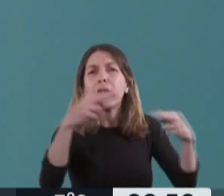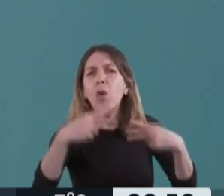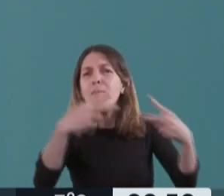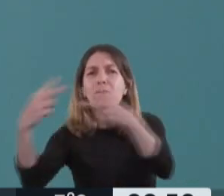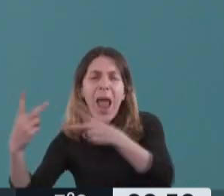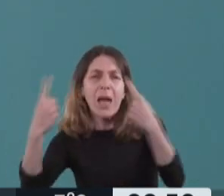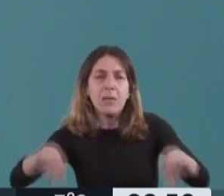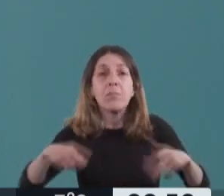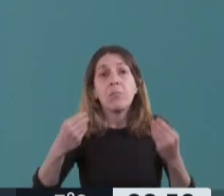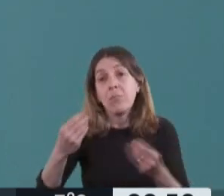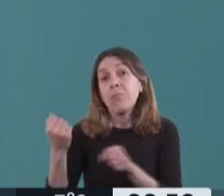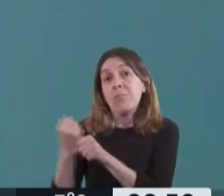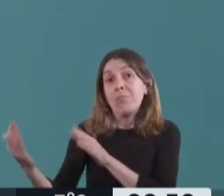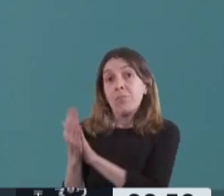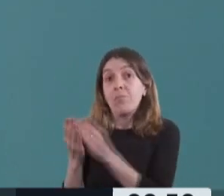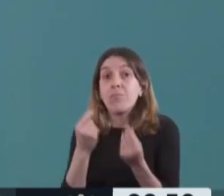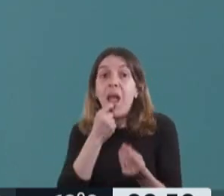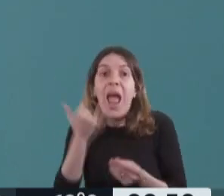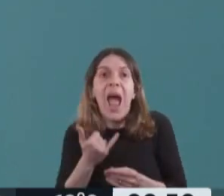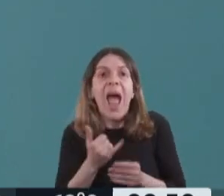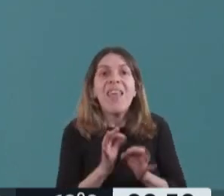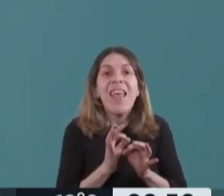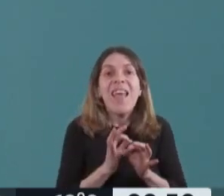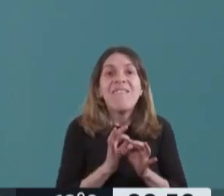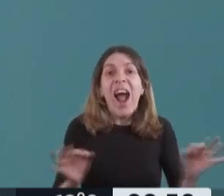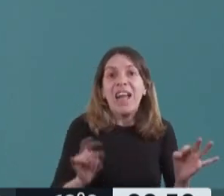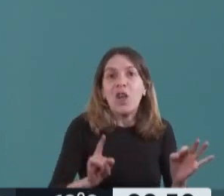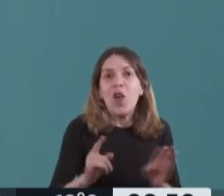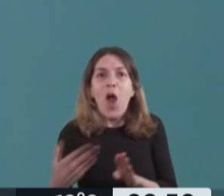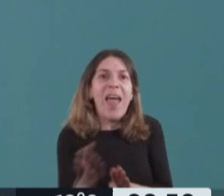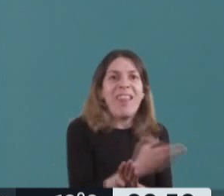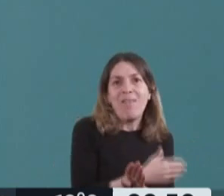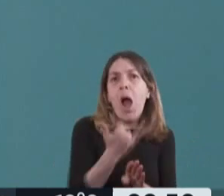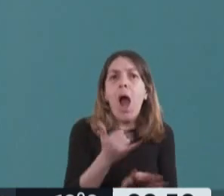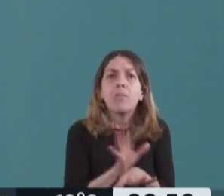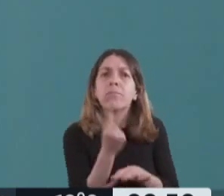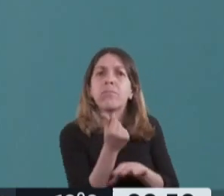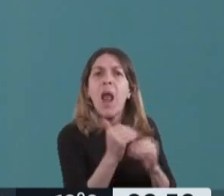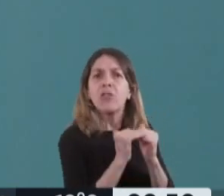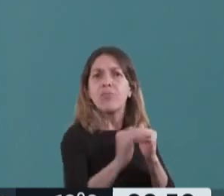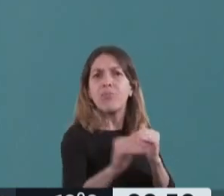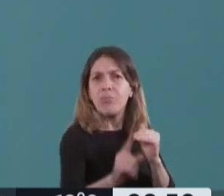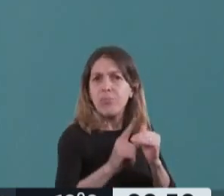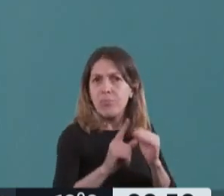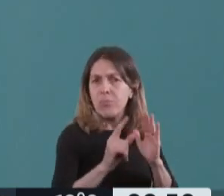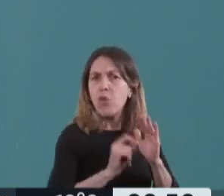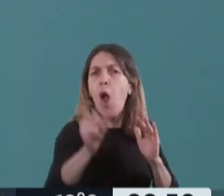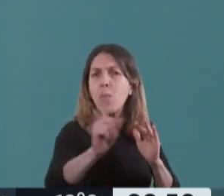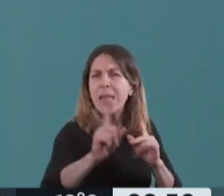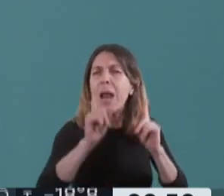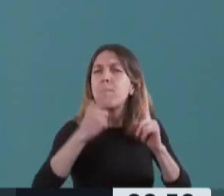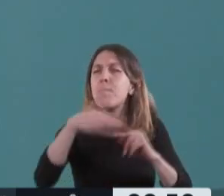sobre todo considerando que es en temporada baja creemos que es posible tener un congelamiento de precios sobre todo en los lugares en los sectores